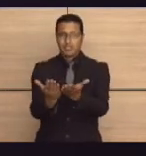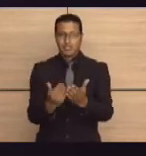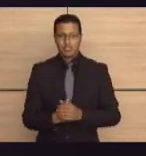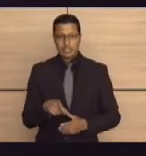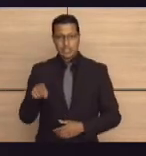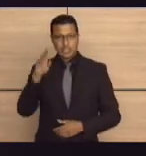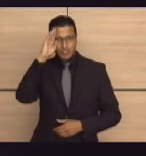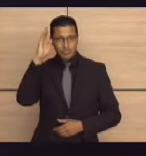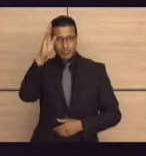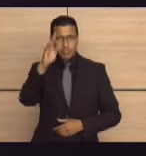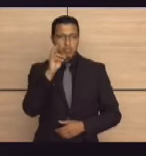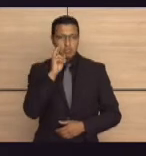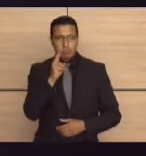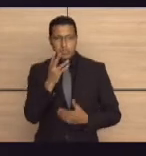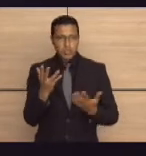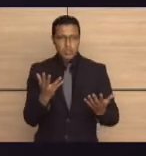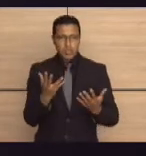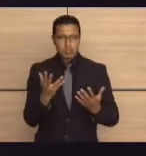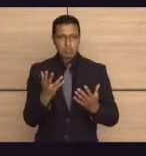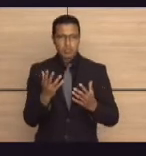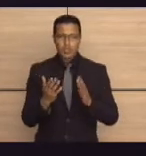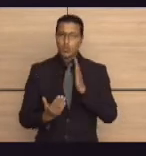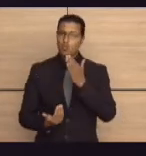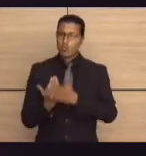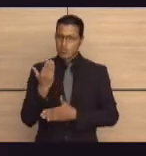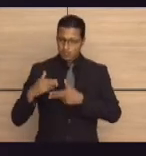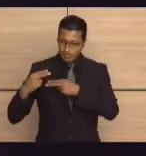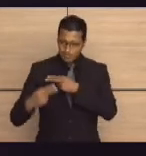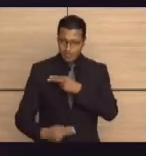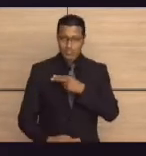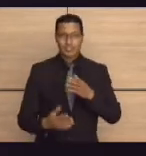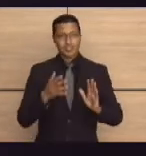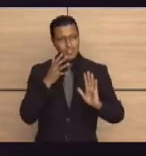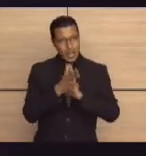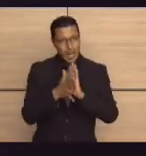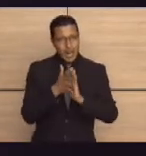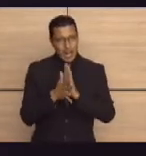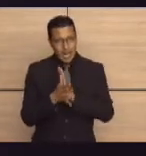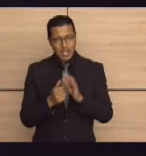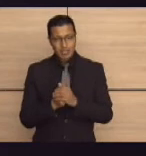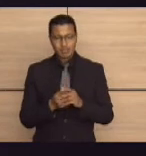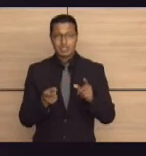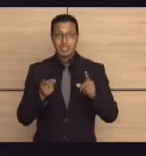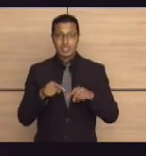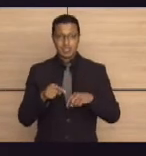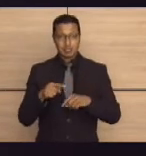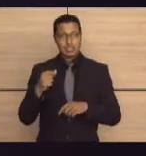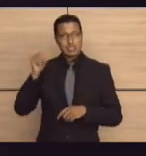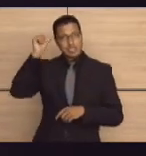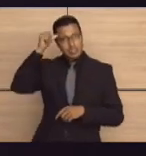adelante, construir nuevos relatos, contar nuevas historias, pero también tenemos que lidiar con el